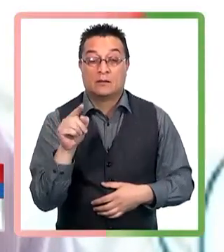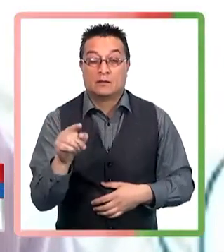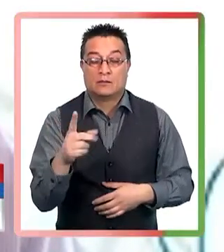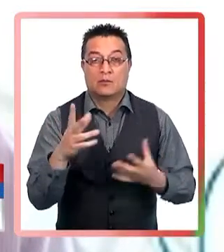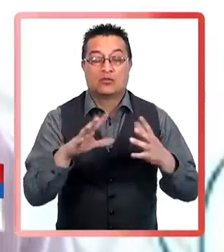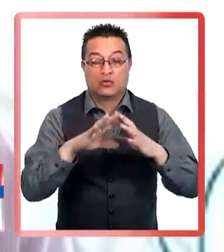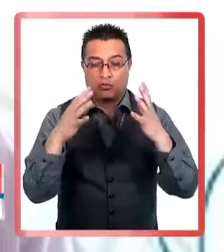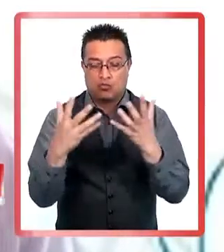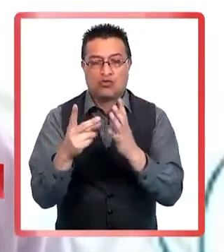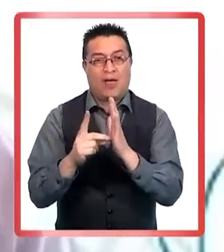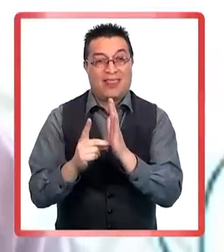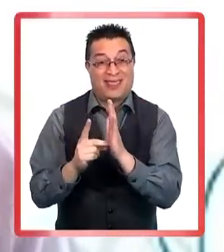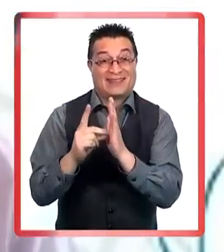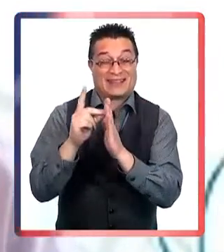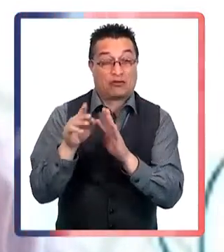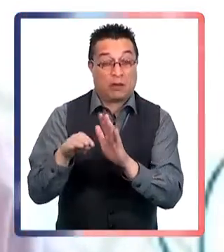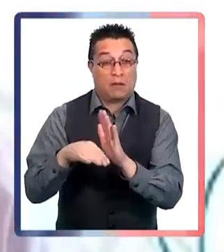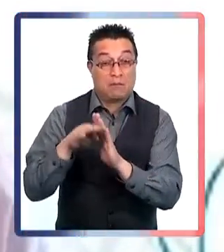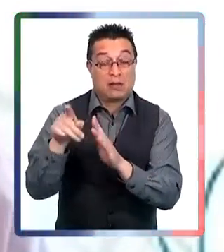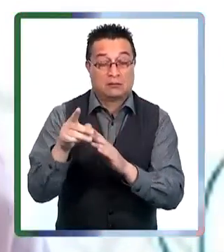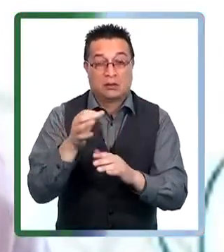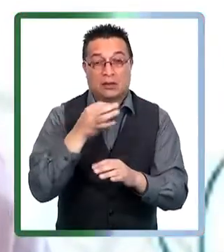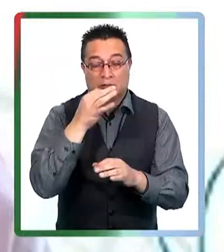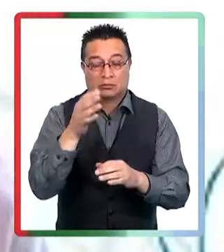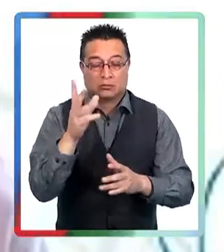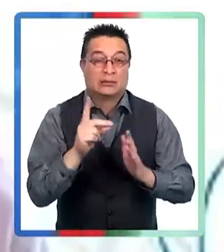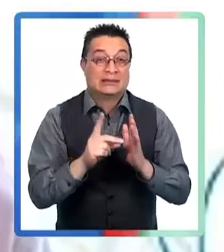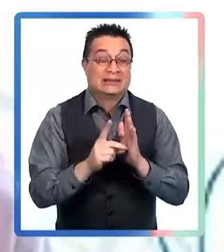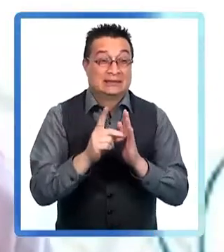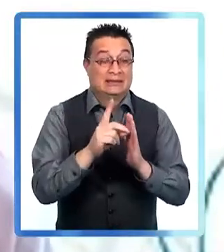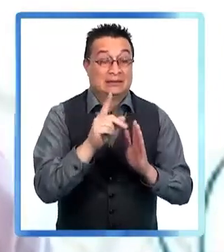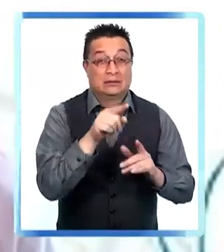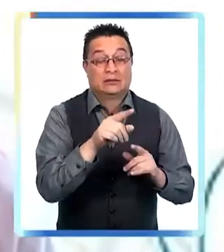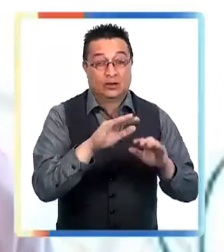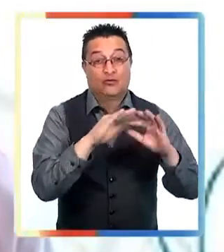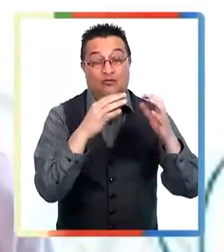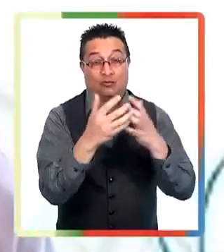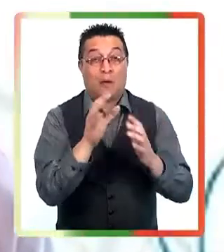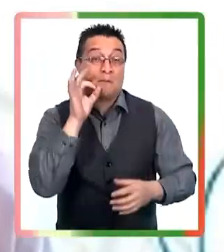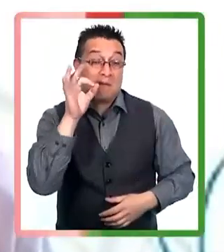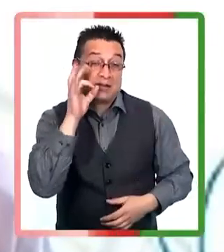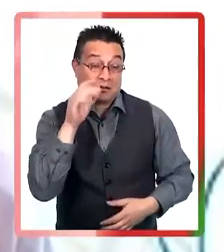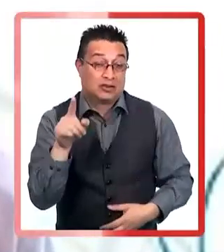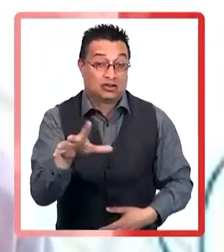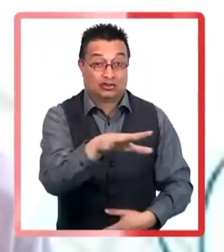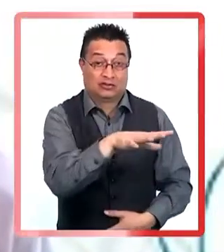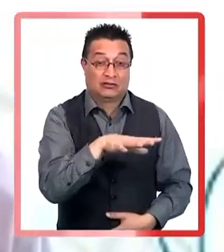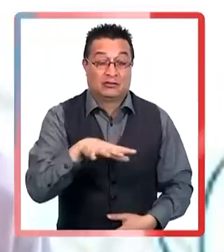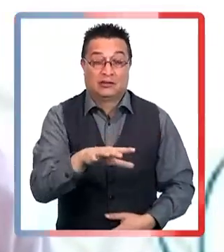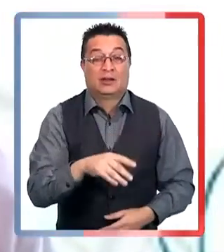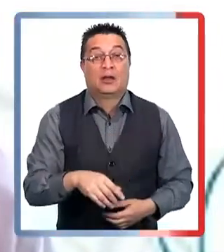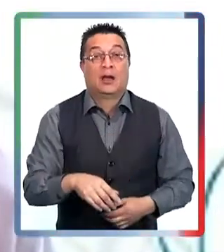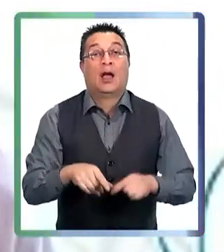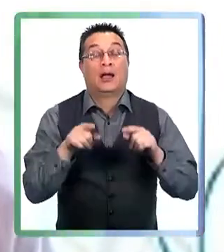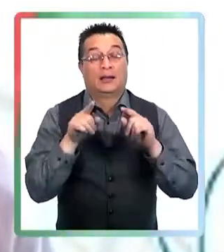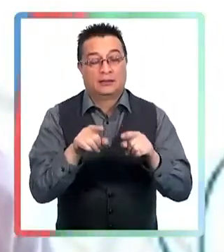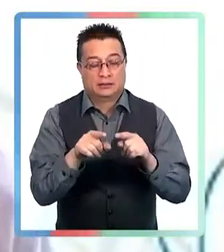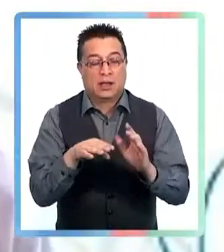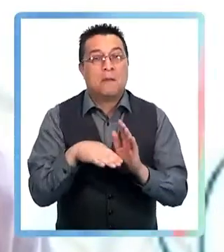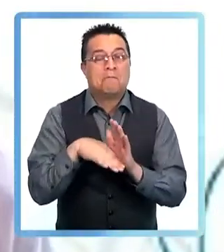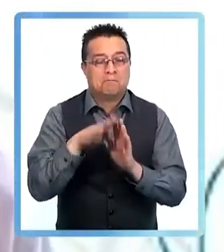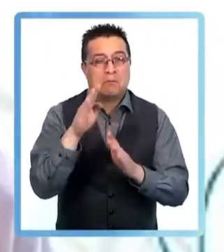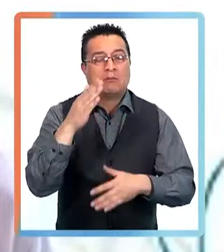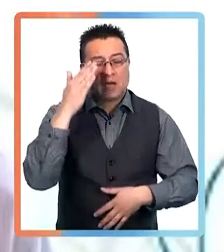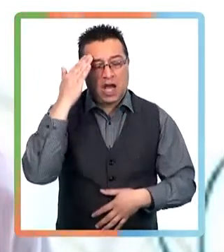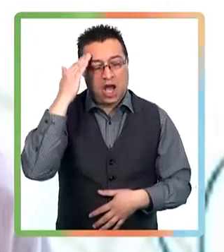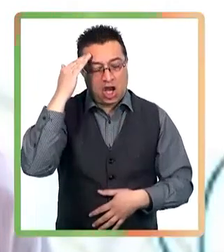los habitantes del mundo más desarrollado, algunos llaman primer mundo, malamente llamado primer mundo, tienen